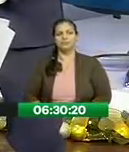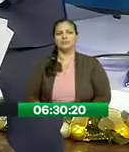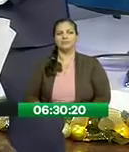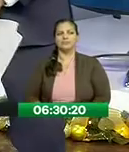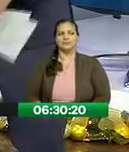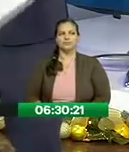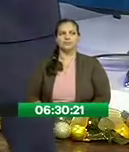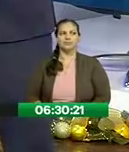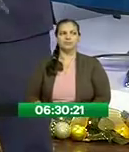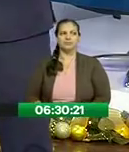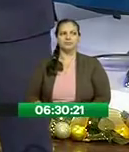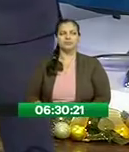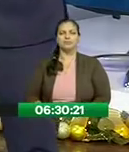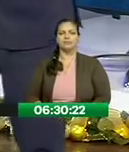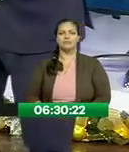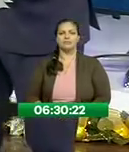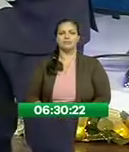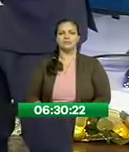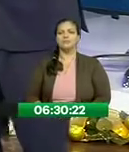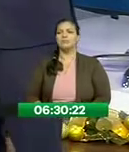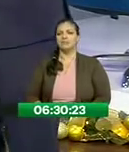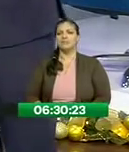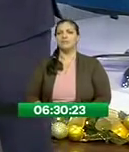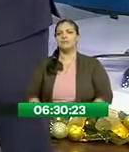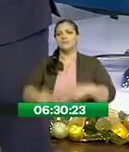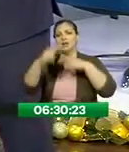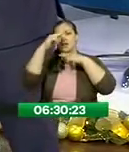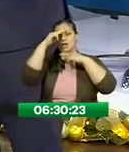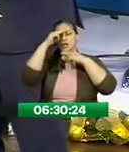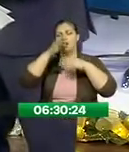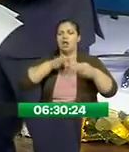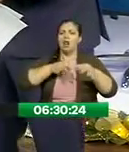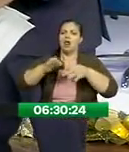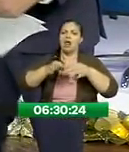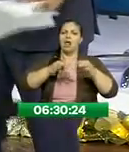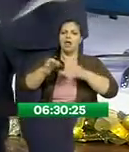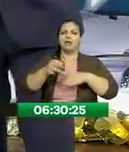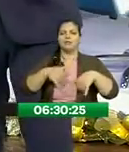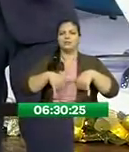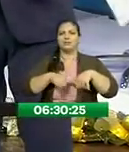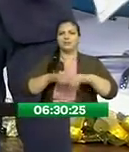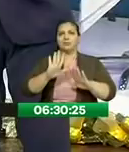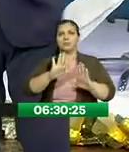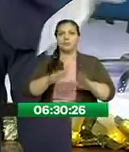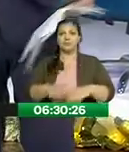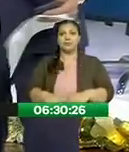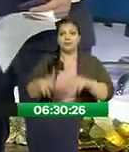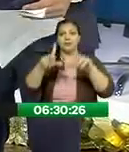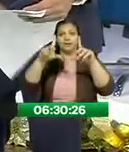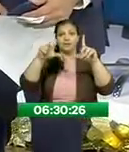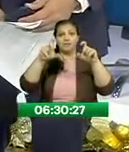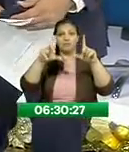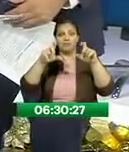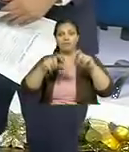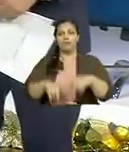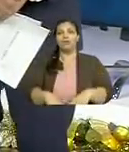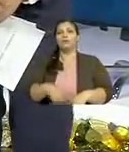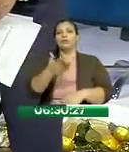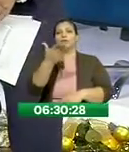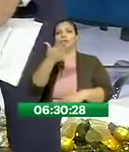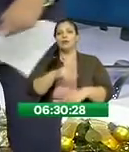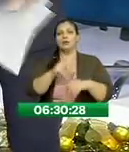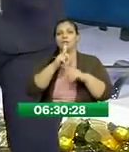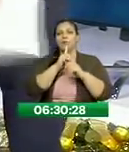hablando más de esto porque pues igual ya hay mucha tela que cortar. Es Navidad. Pero los cumpleaños están ya despiertos, quieren irse a trabajar, quieren escuchar. Es su Navidad.